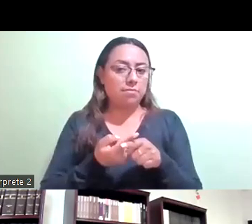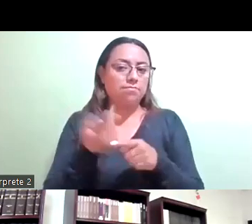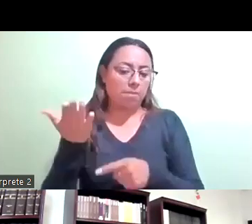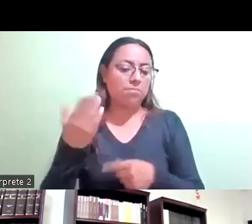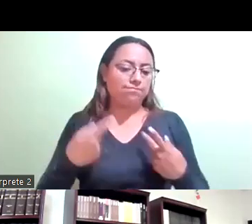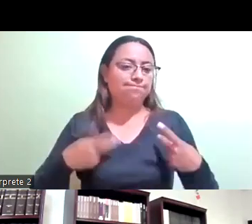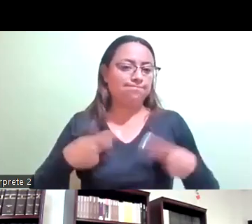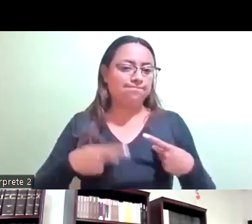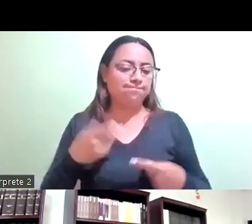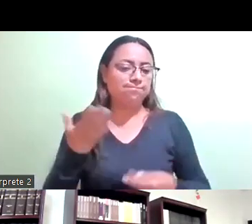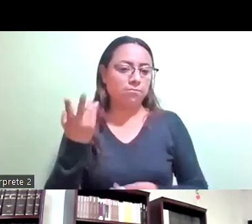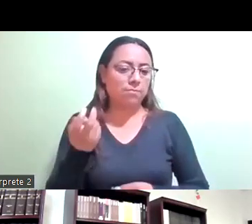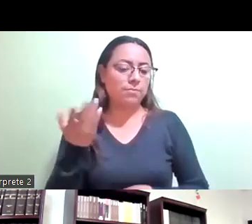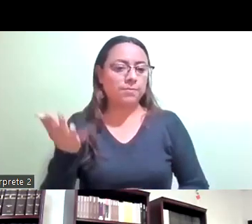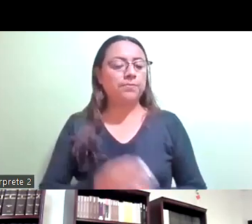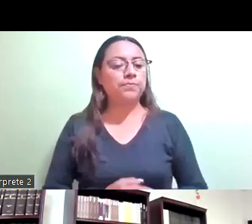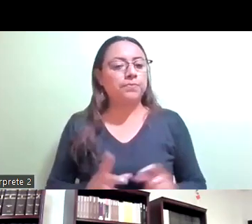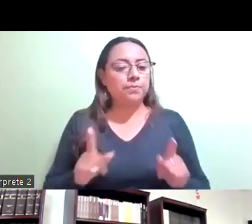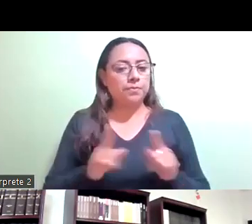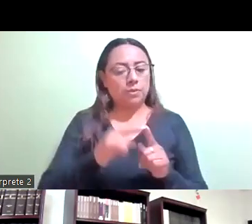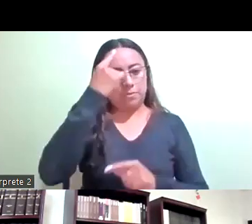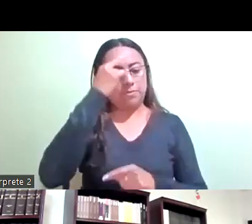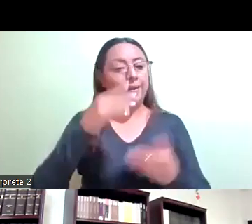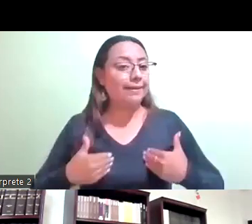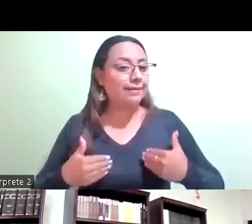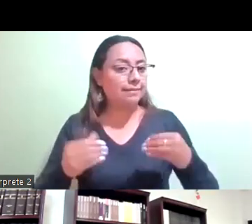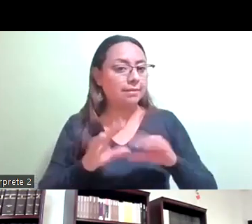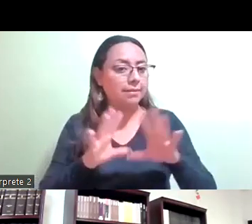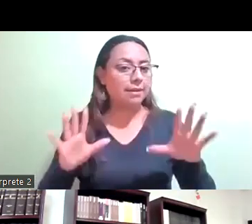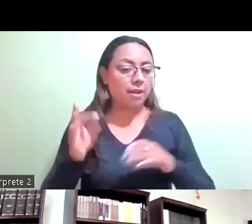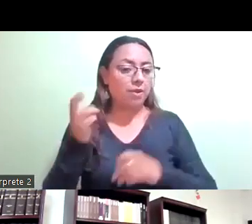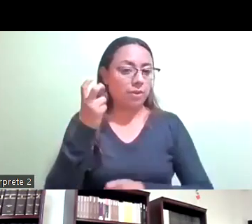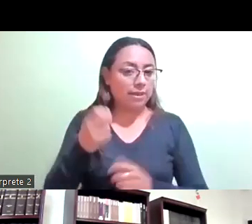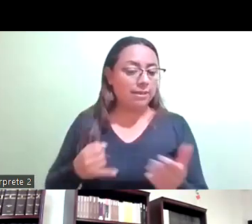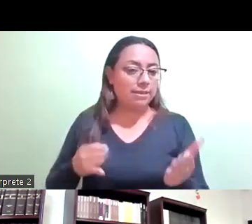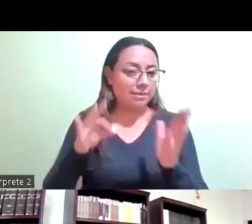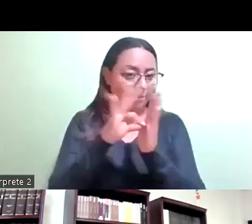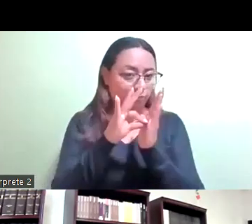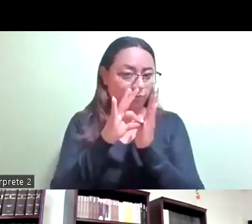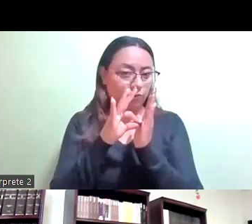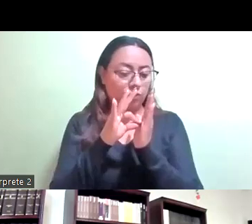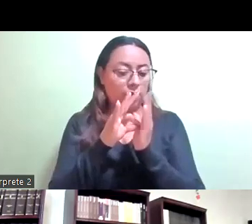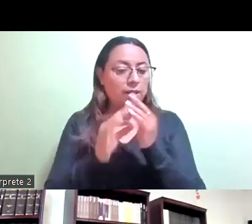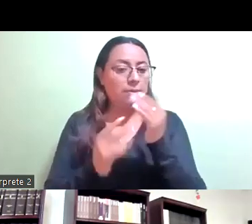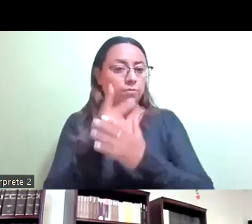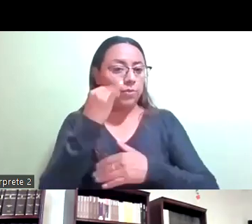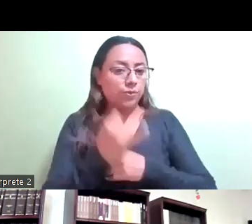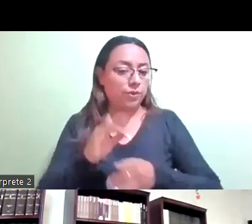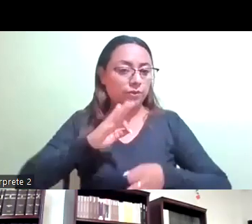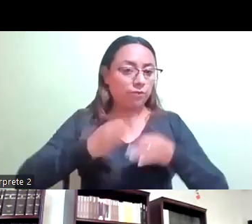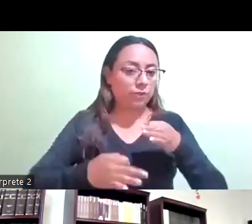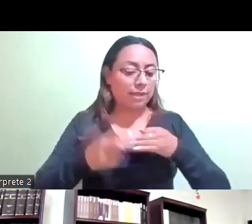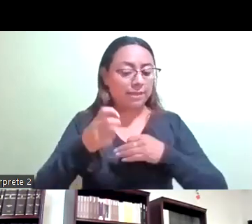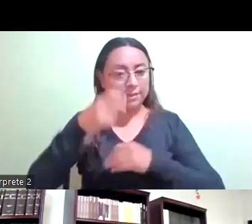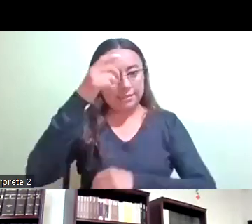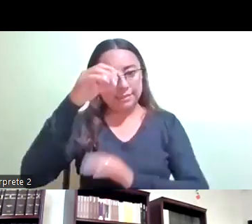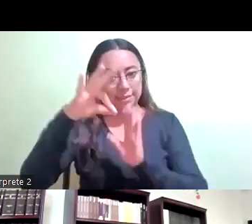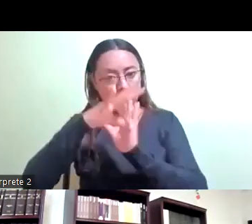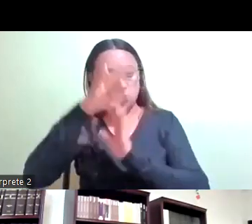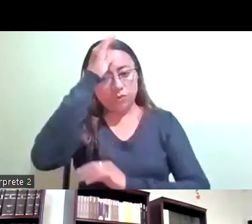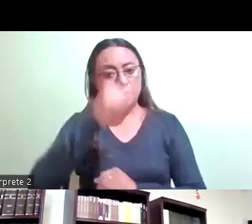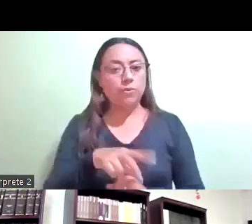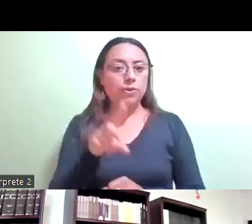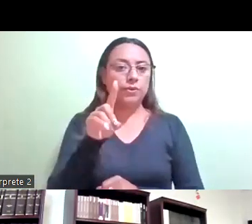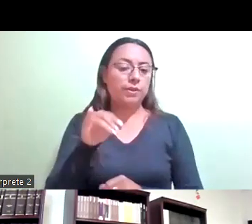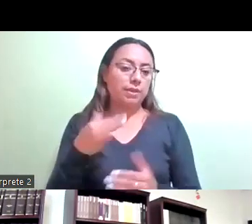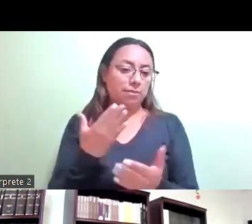Entonces, sería cuanto para dejar claro que ese resolutivo en el proyecto final de el punto de acuerdo ya no, el dictamen